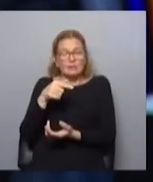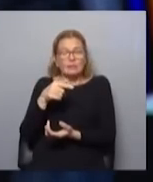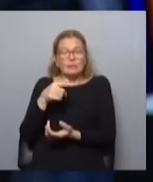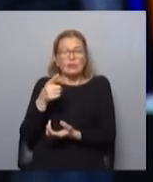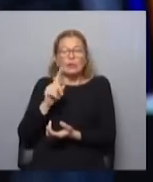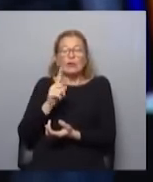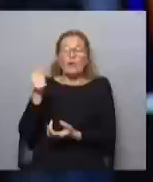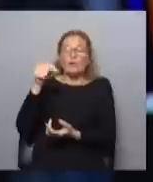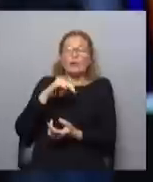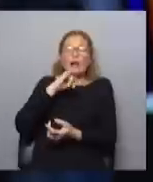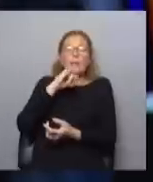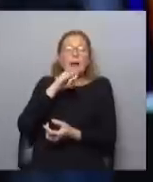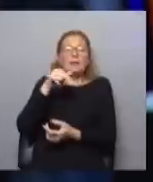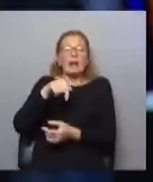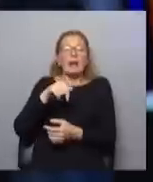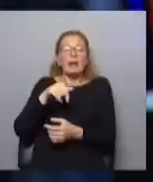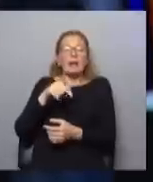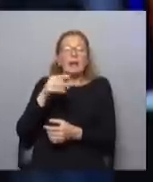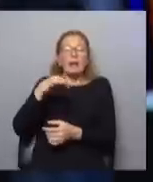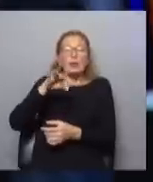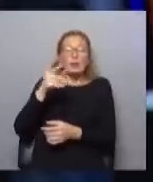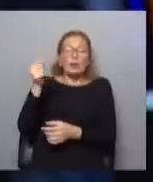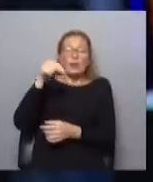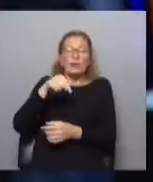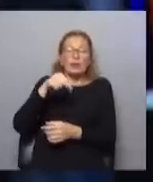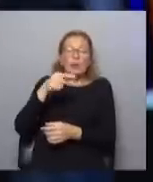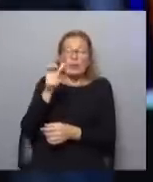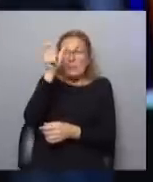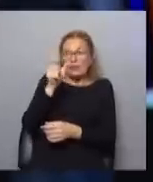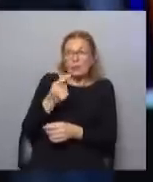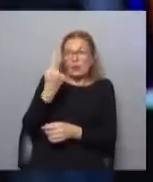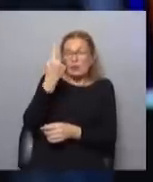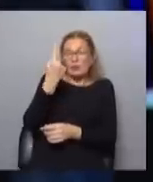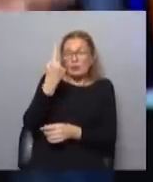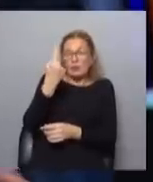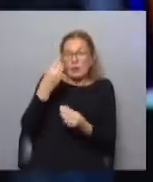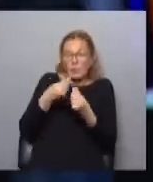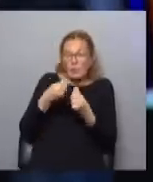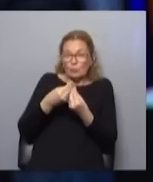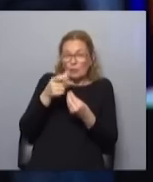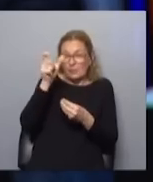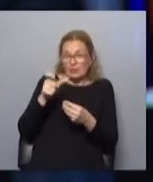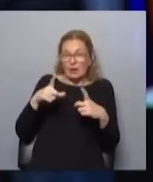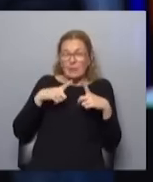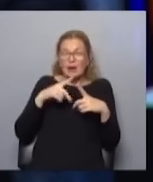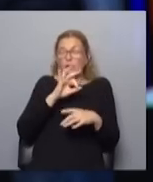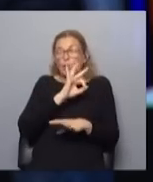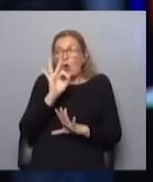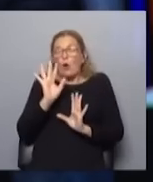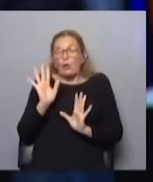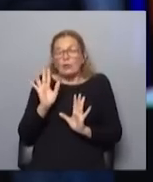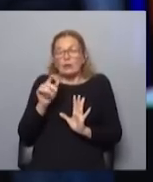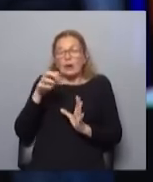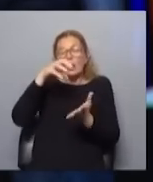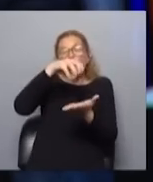no vinieron en la campaña electoral el único vino fue fulanito y acá tenía un montón de gente esperando por ejemplo o en